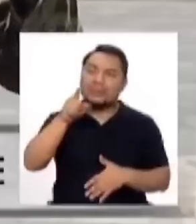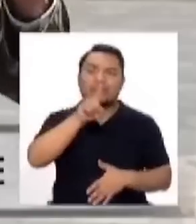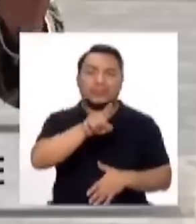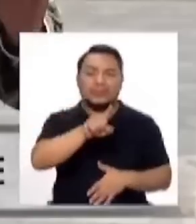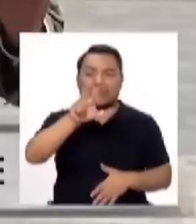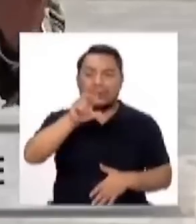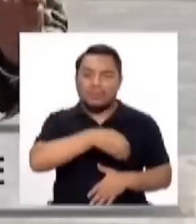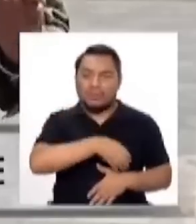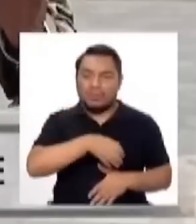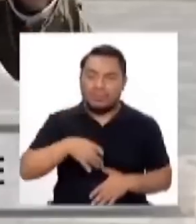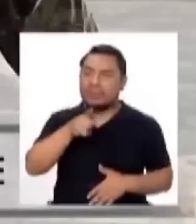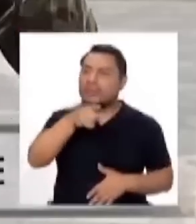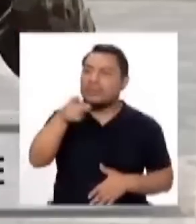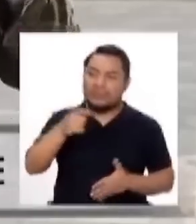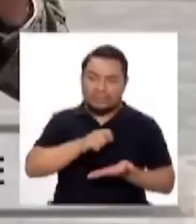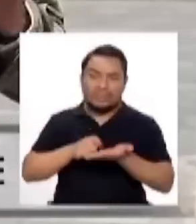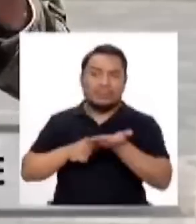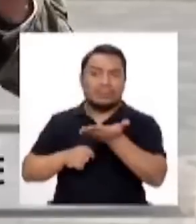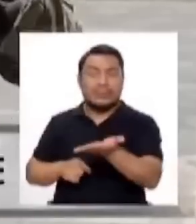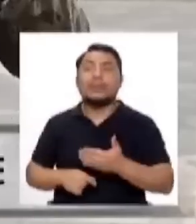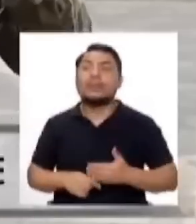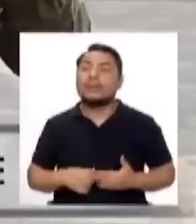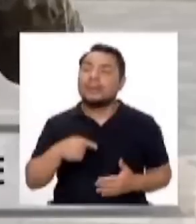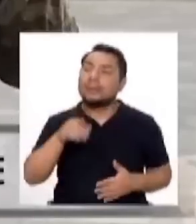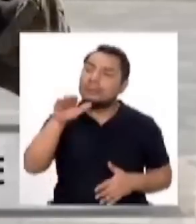130 congresistas, el Perú